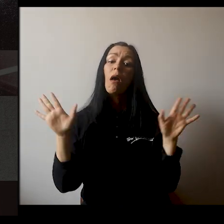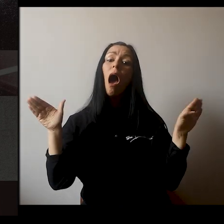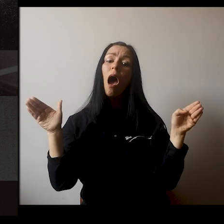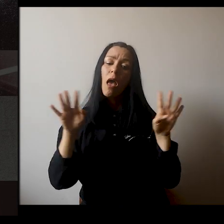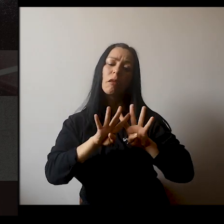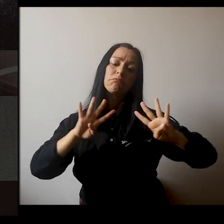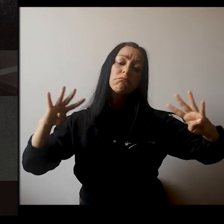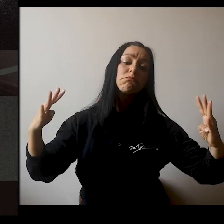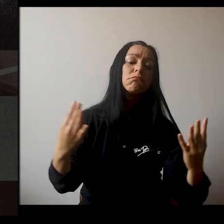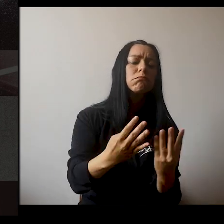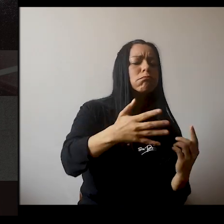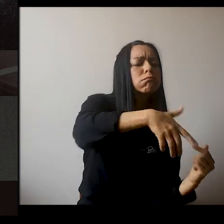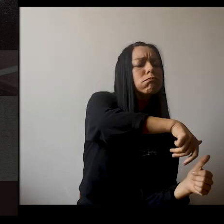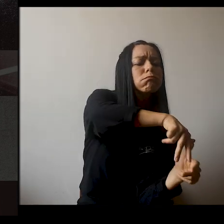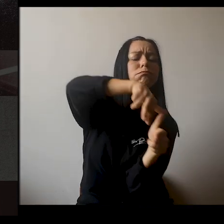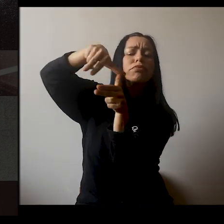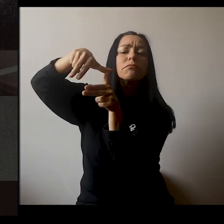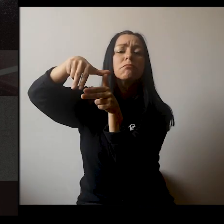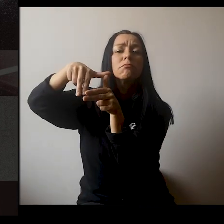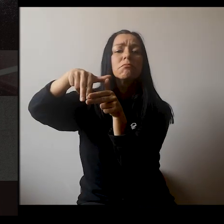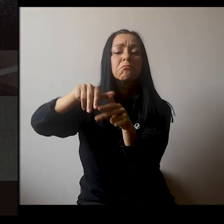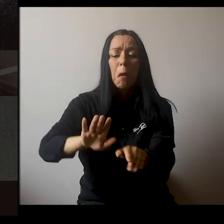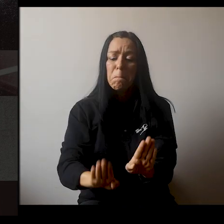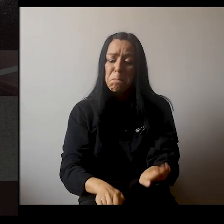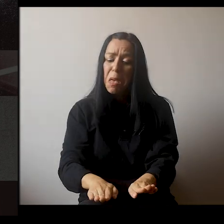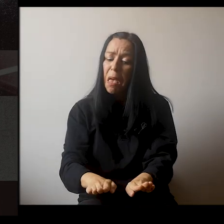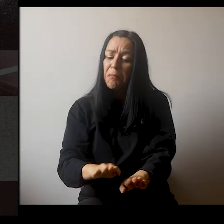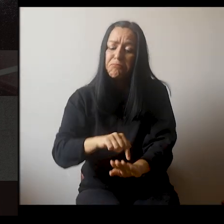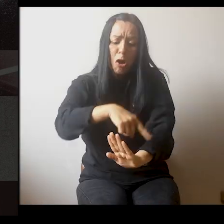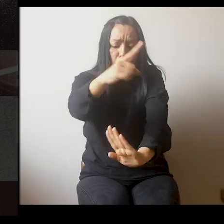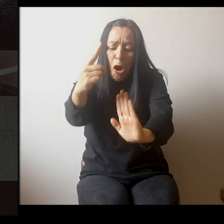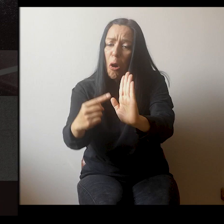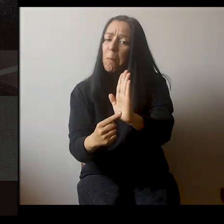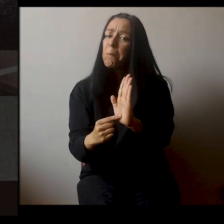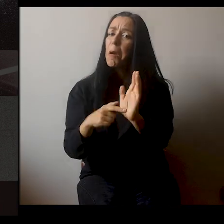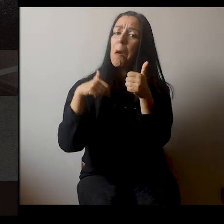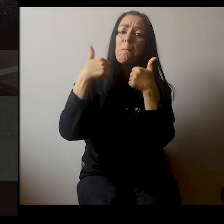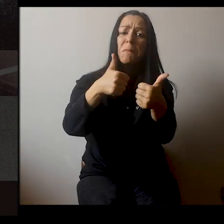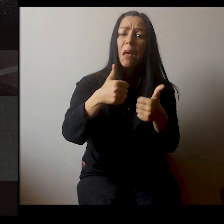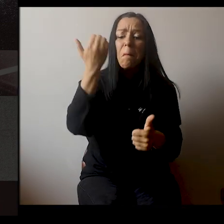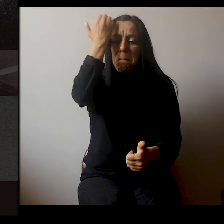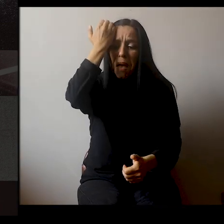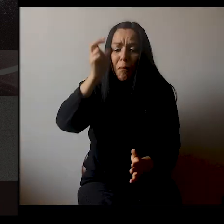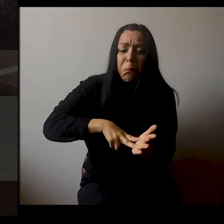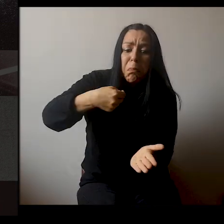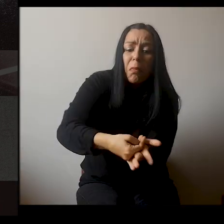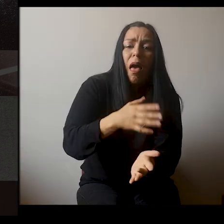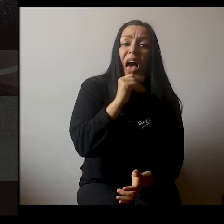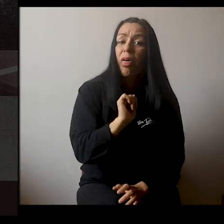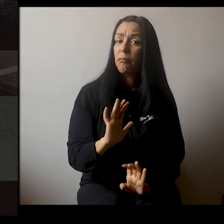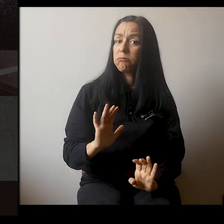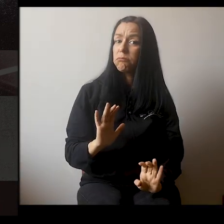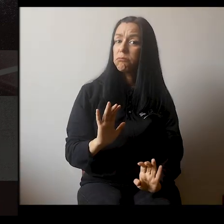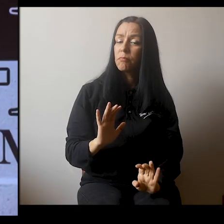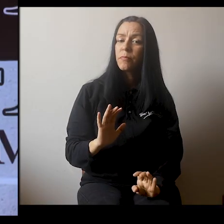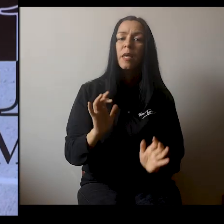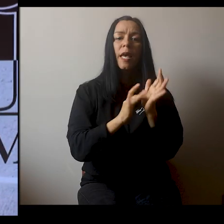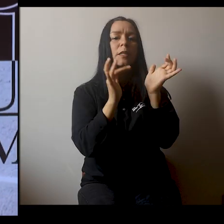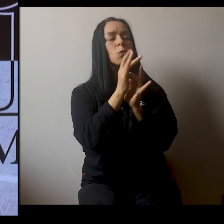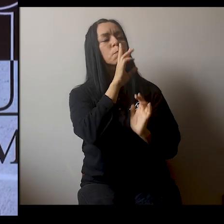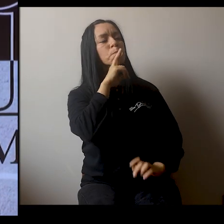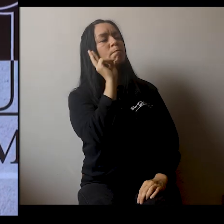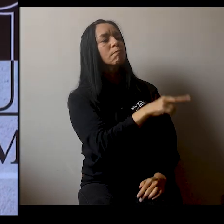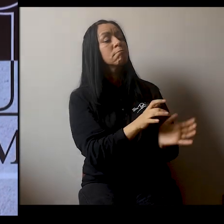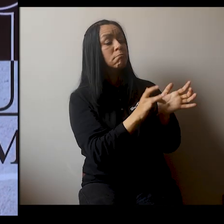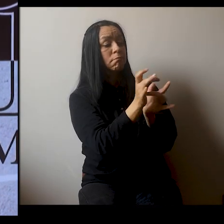te sostendrán con sus manos para que ni siquiera te lastimes el pie con una piedra. Y Jesús, ¿qué le